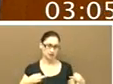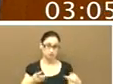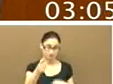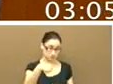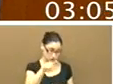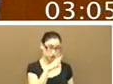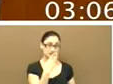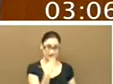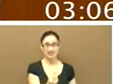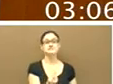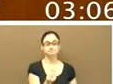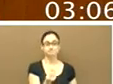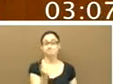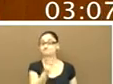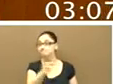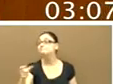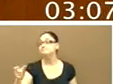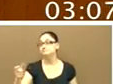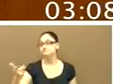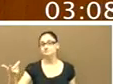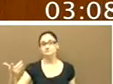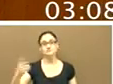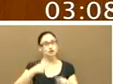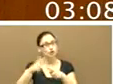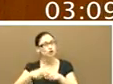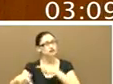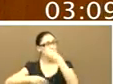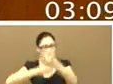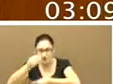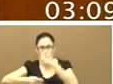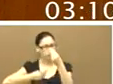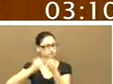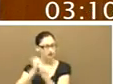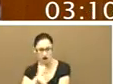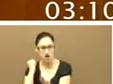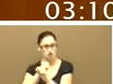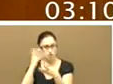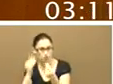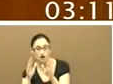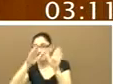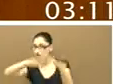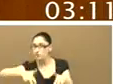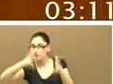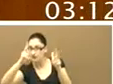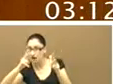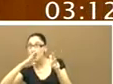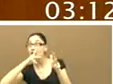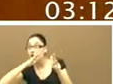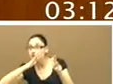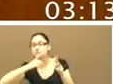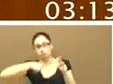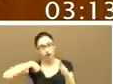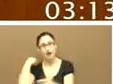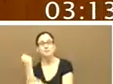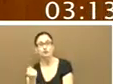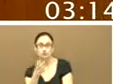tanto tuvieron que hacer estemos tan legitimados como el que más para la defensa de la Constitución. Y